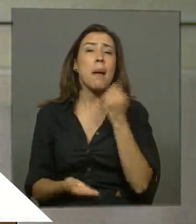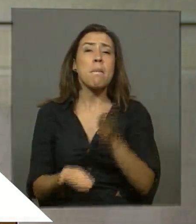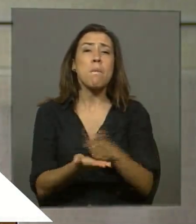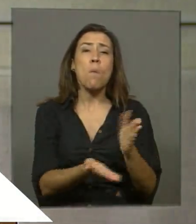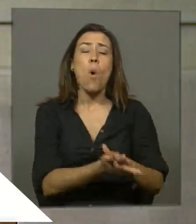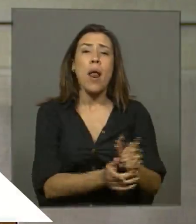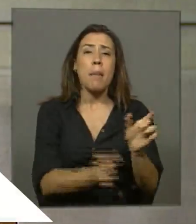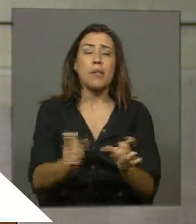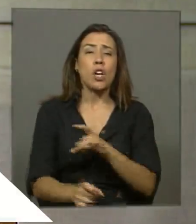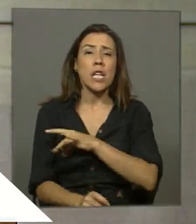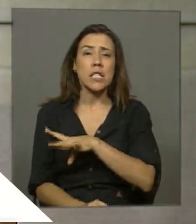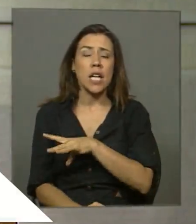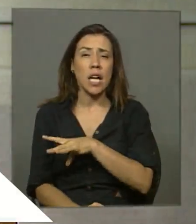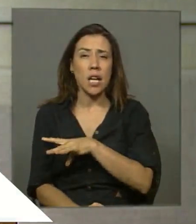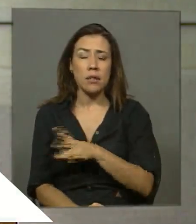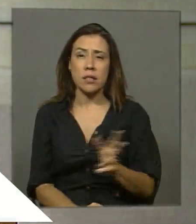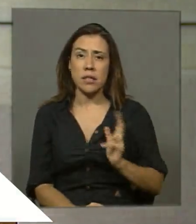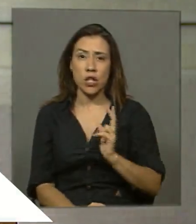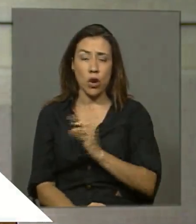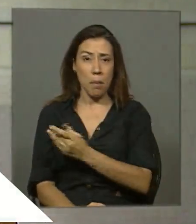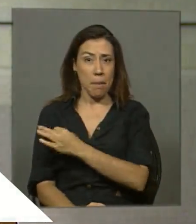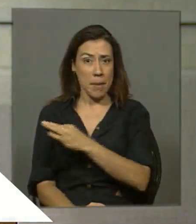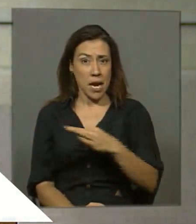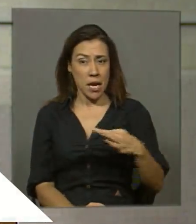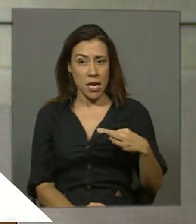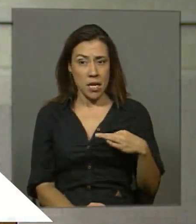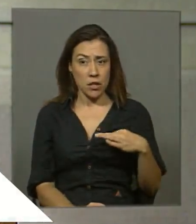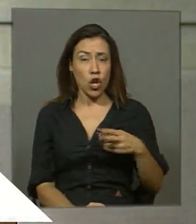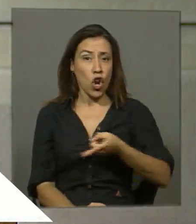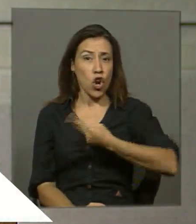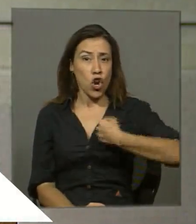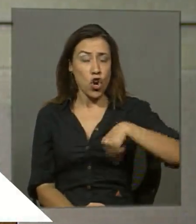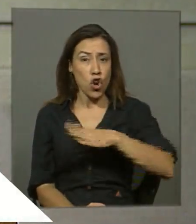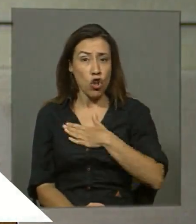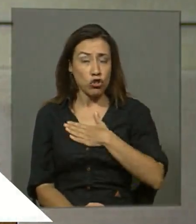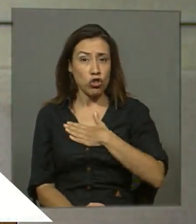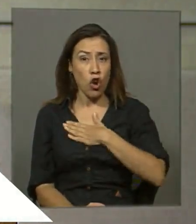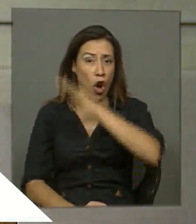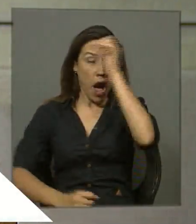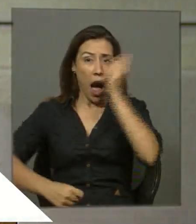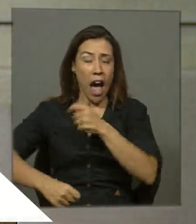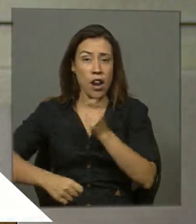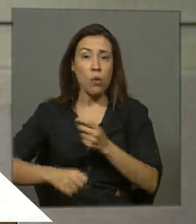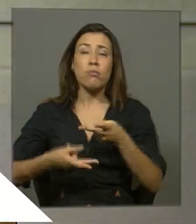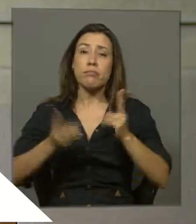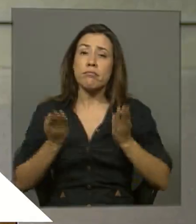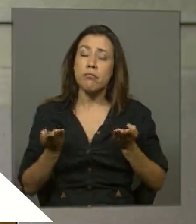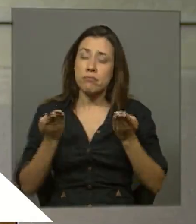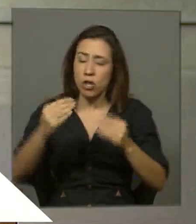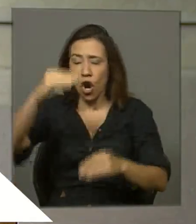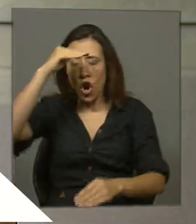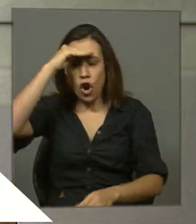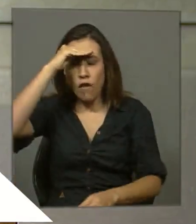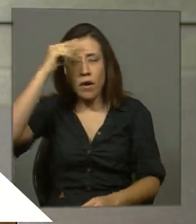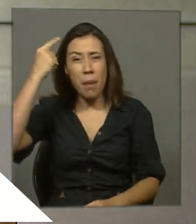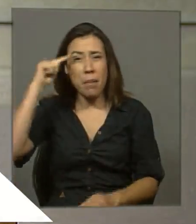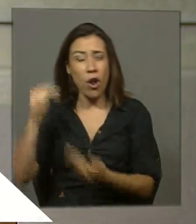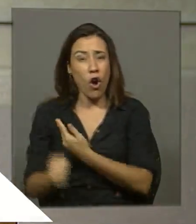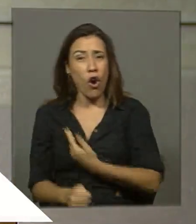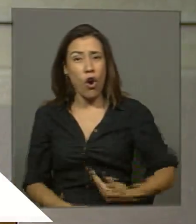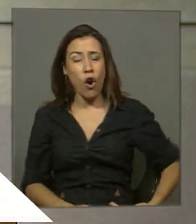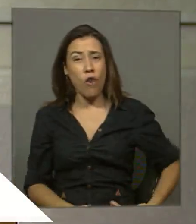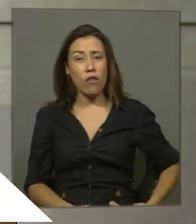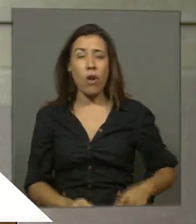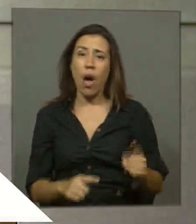de compatriota señor ministro por su intermedio presidente nosotros en la aucan hemos estado dispuestos a confiar pero este gobierno